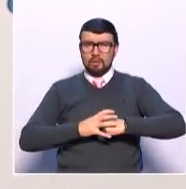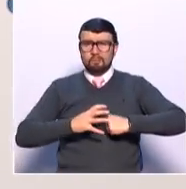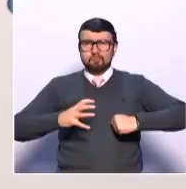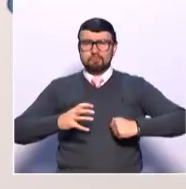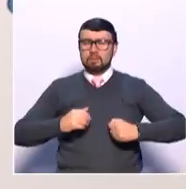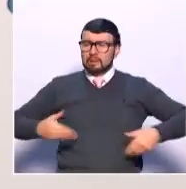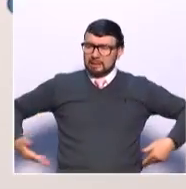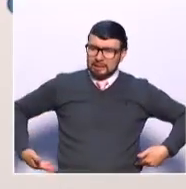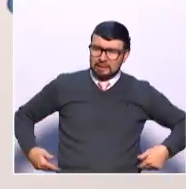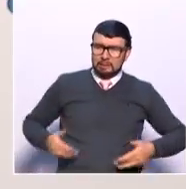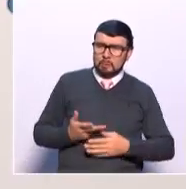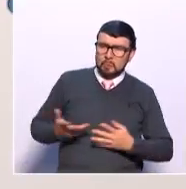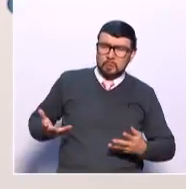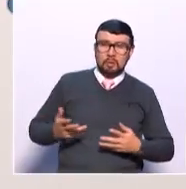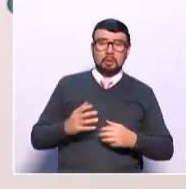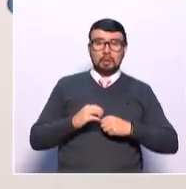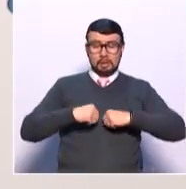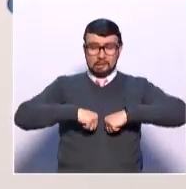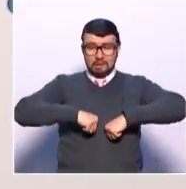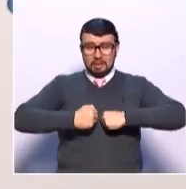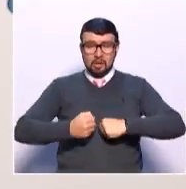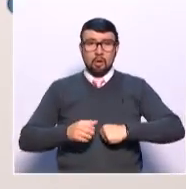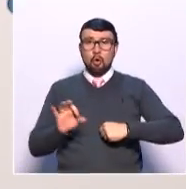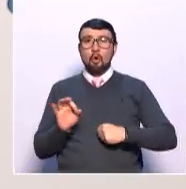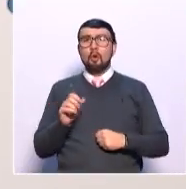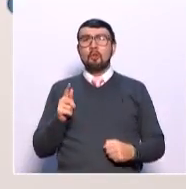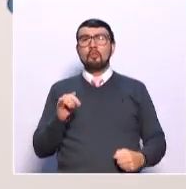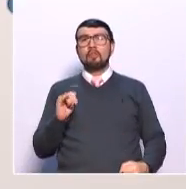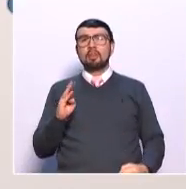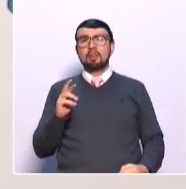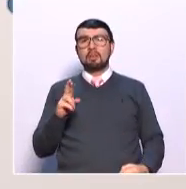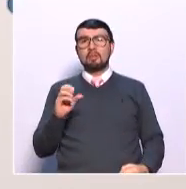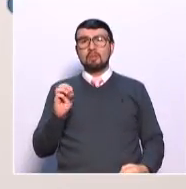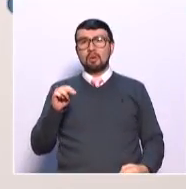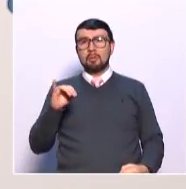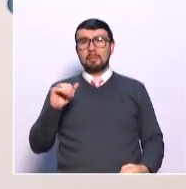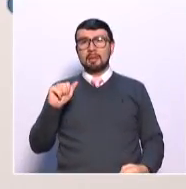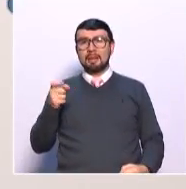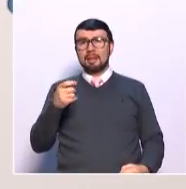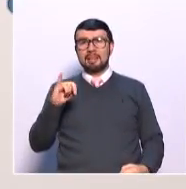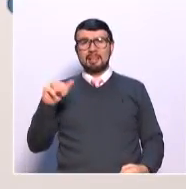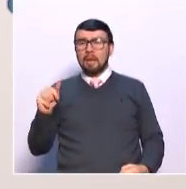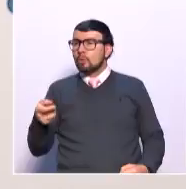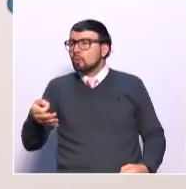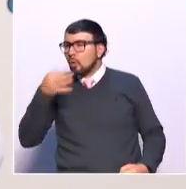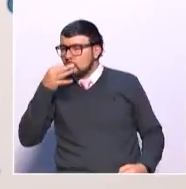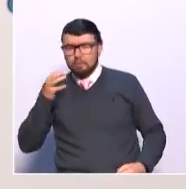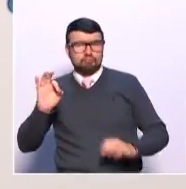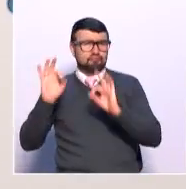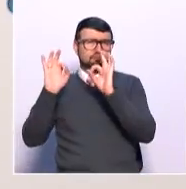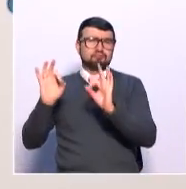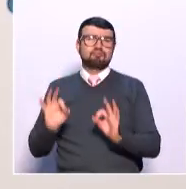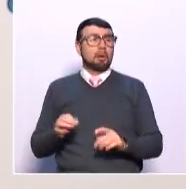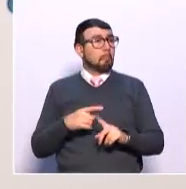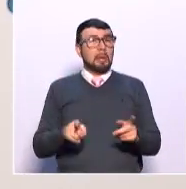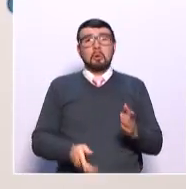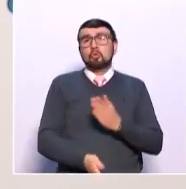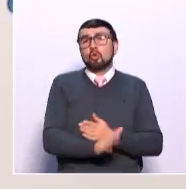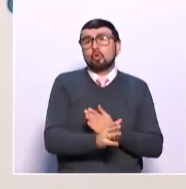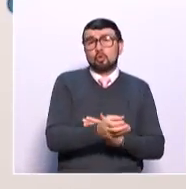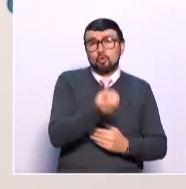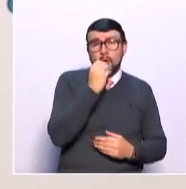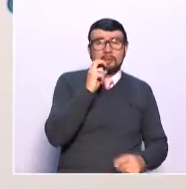con una artritis o una artrosis o una fibromialgia dolor y le mandan a excelentes medicamentos y no le quitan la carne